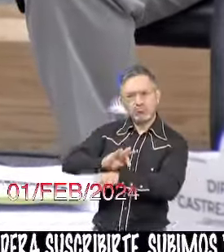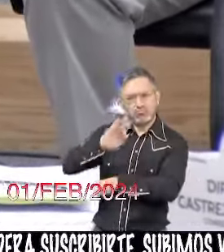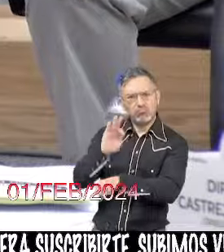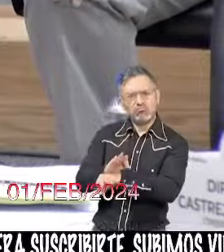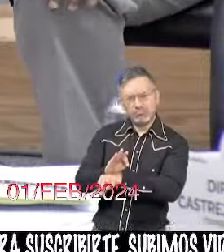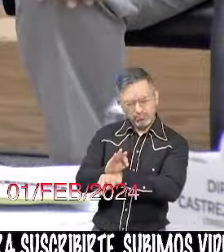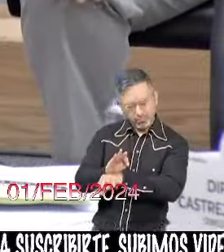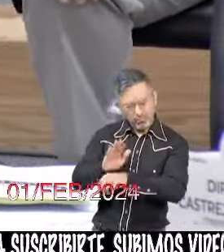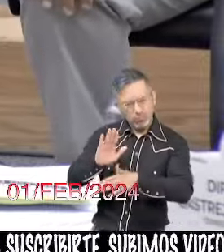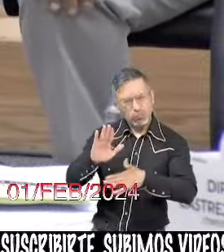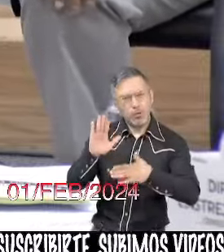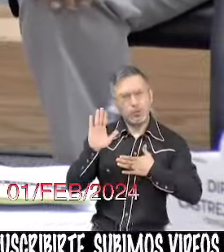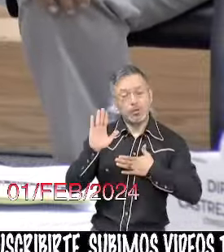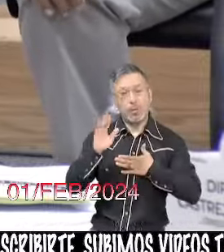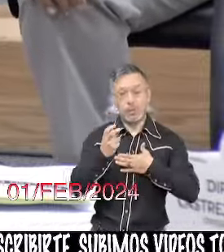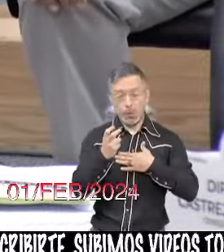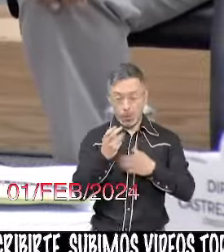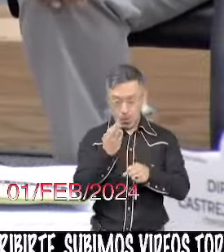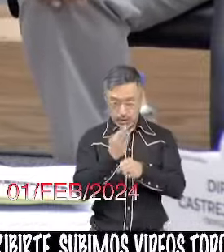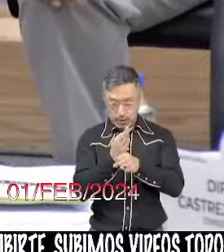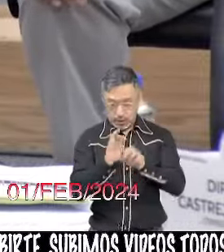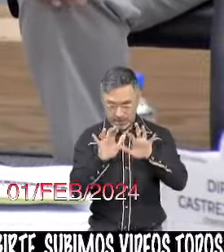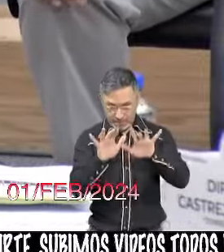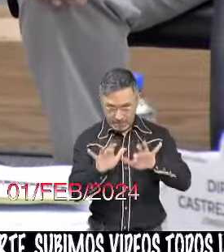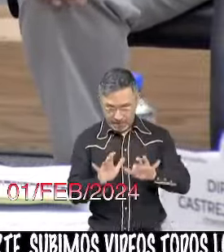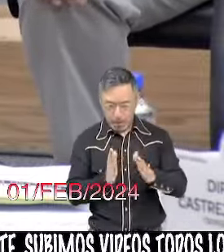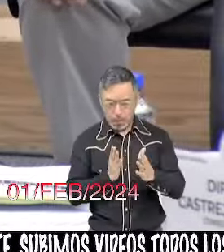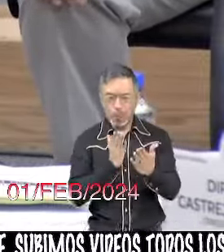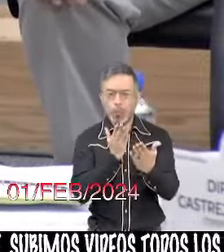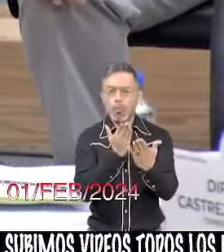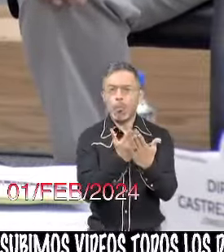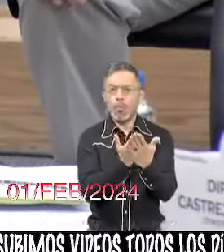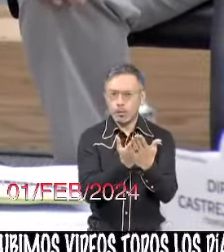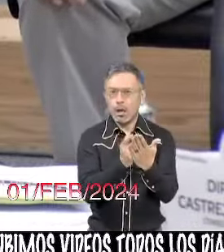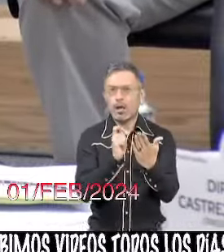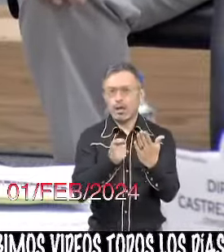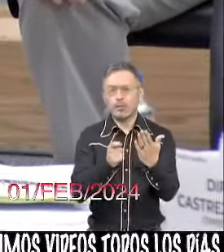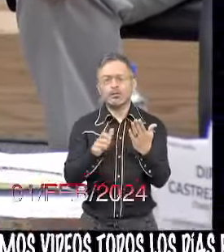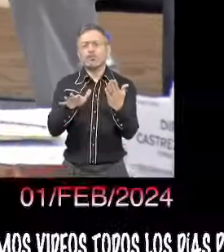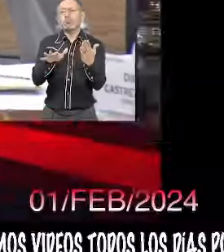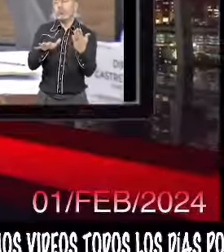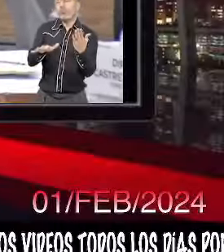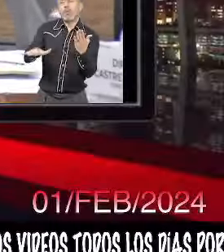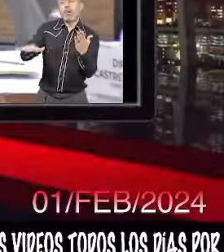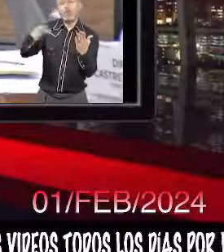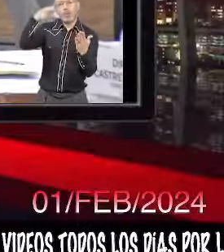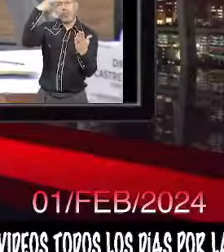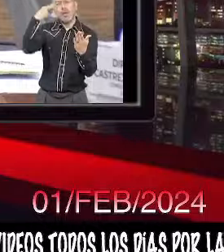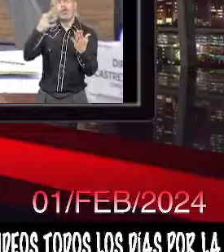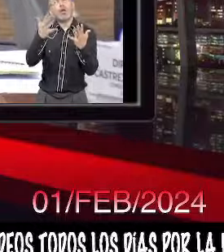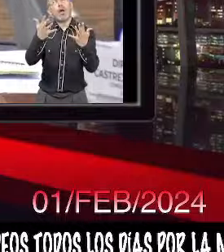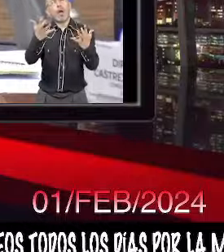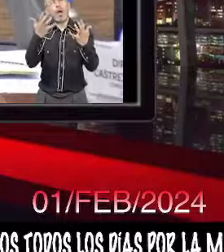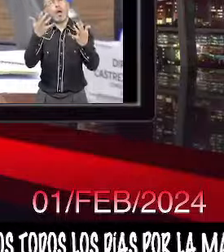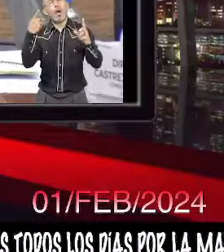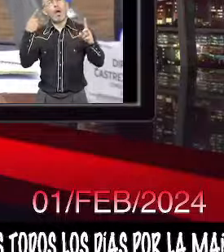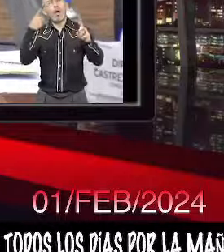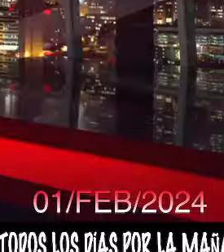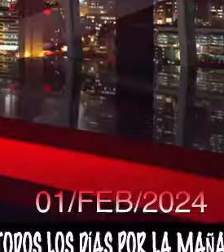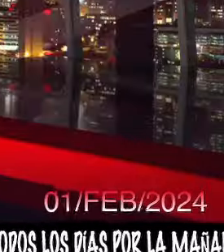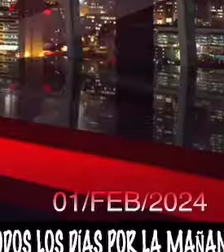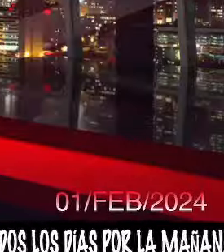duda, recoge los anhelos y los sentimientos del pueblo mexicano. Muchas gracias,